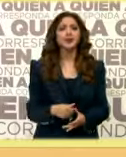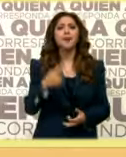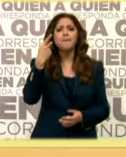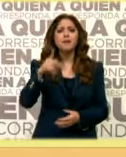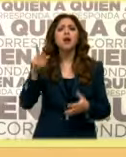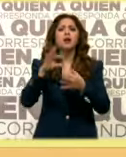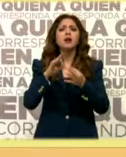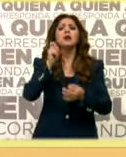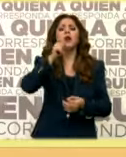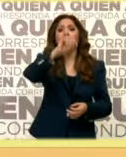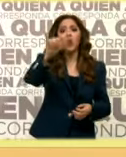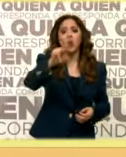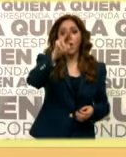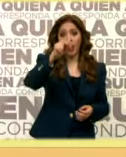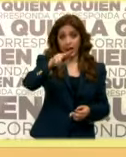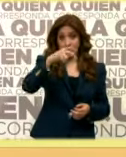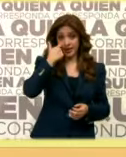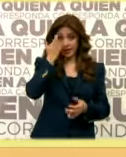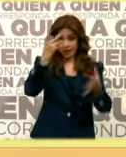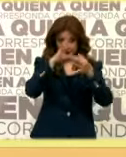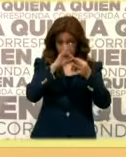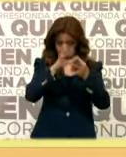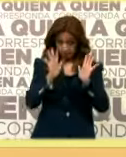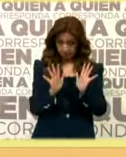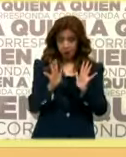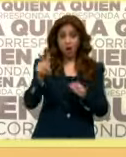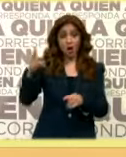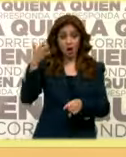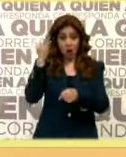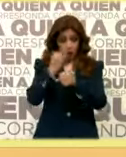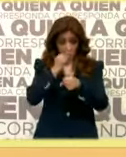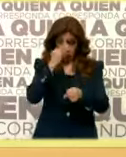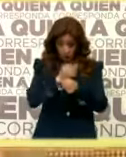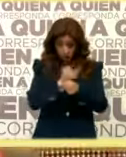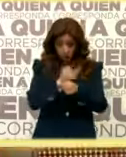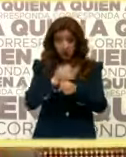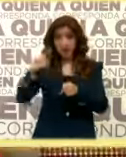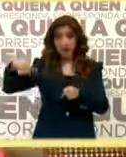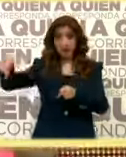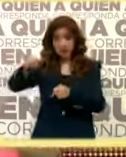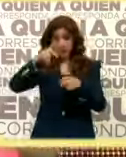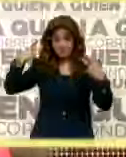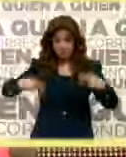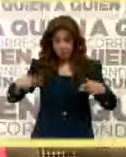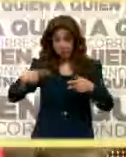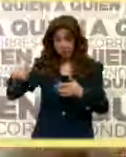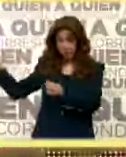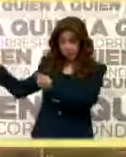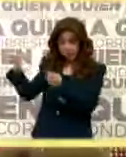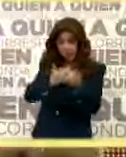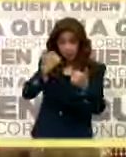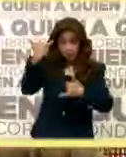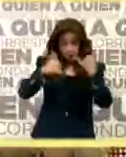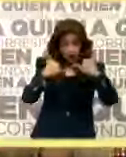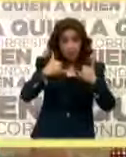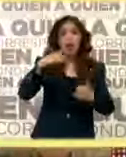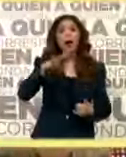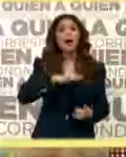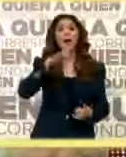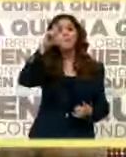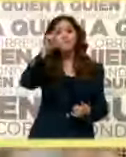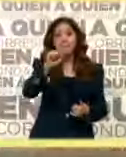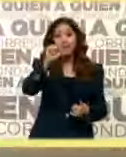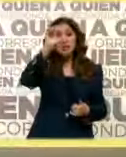dinámica, Juan tiene la siguiente propuesta. Sí. A partir de este momento, cualquier persona que traiga su juguete, tenemos 25